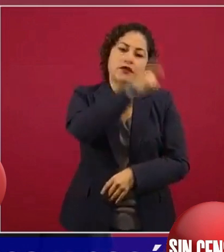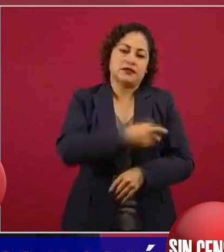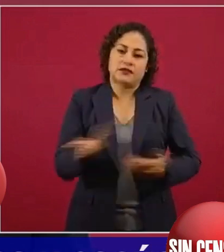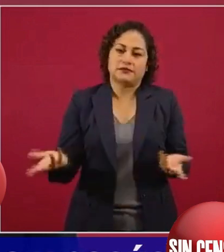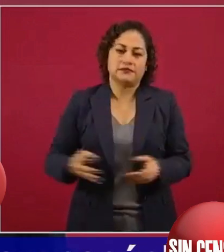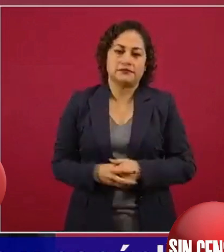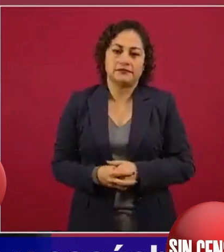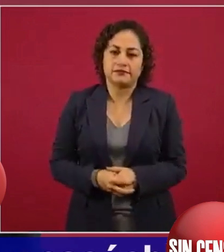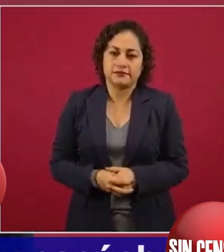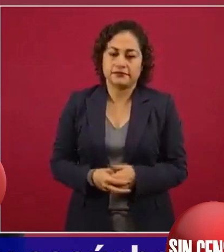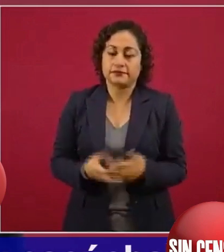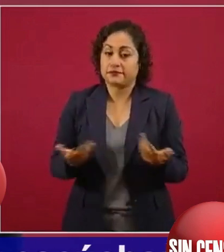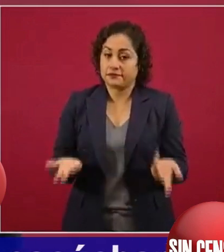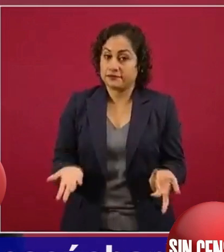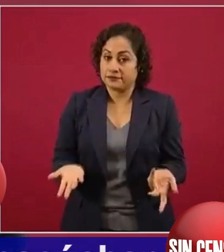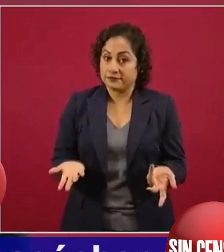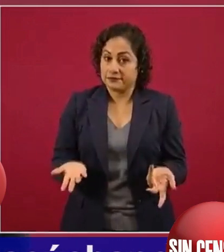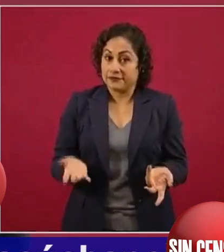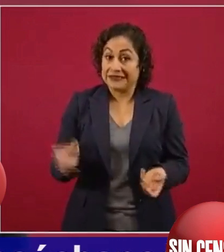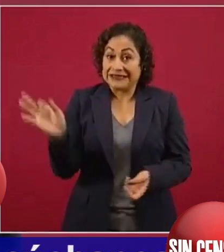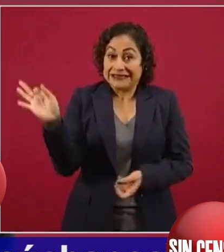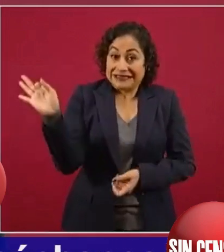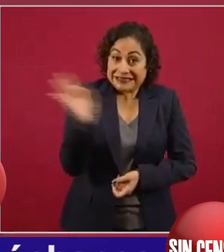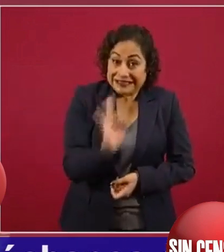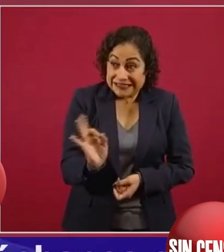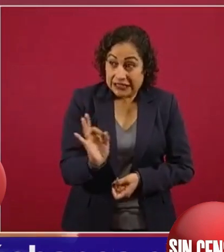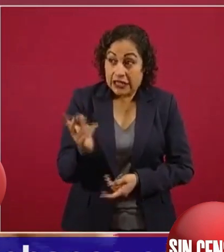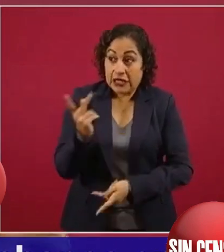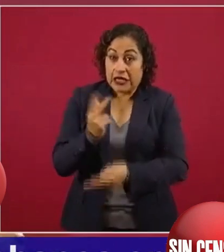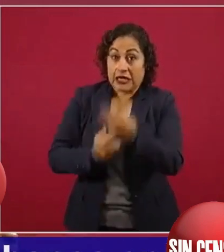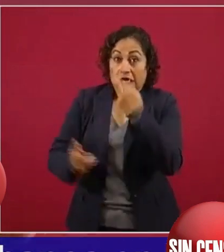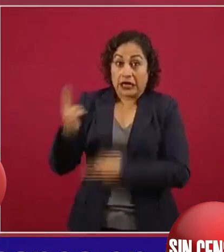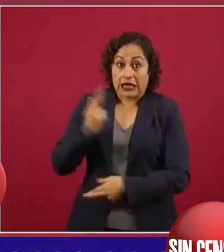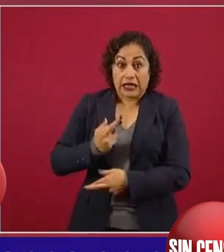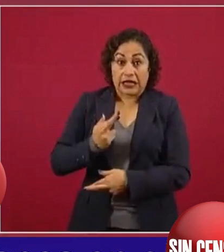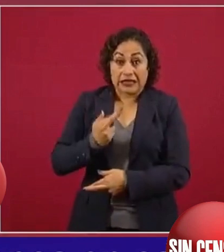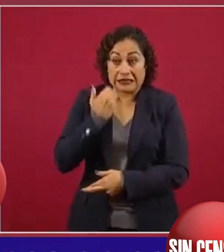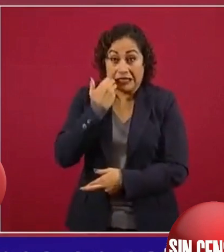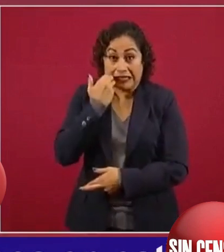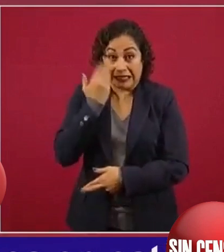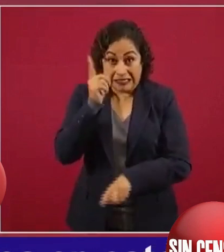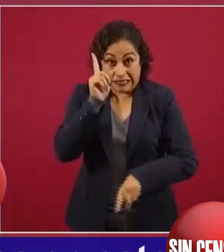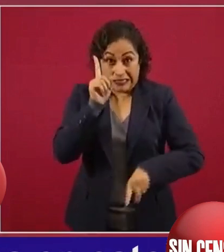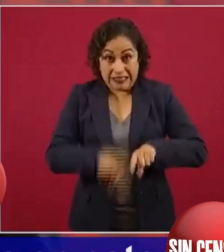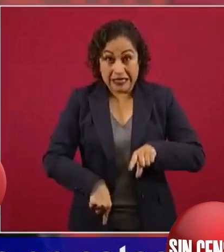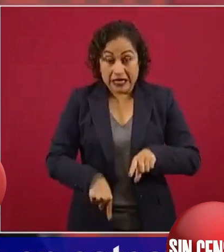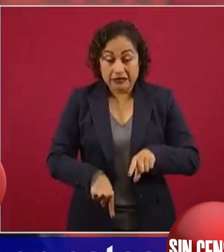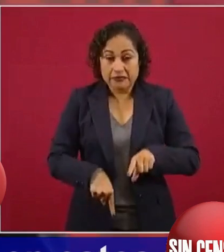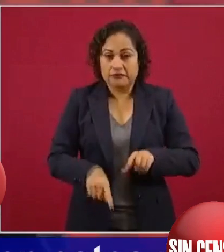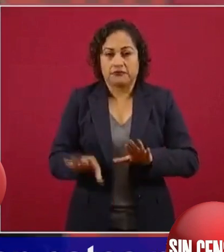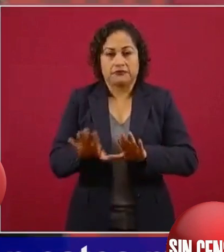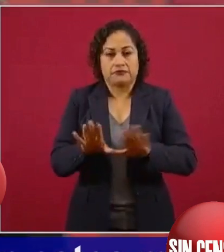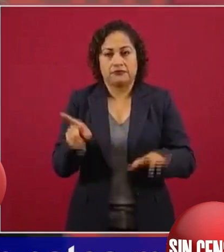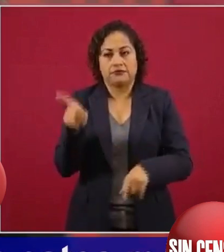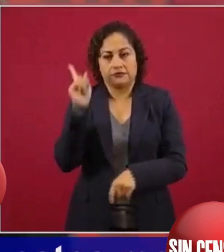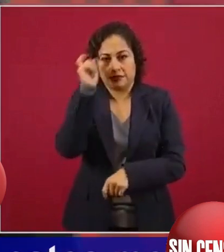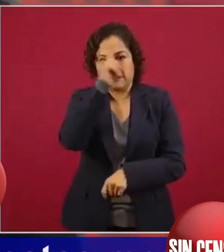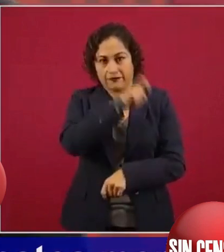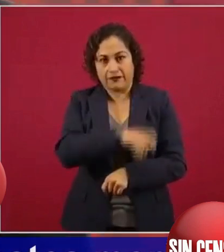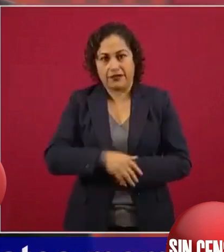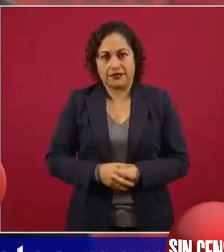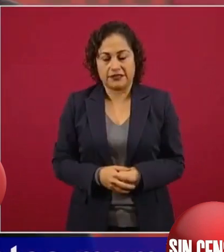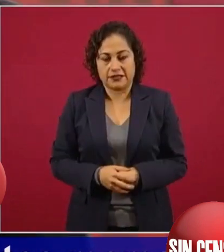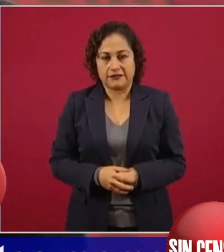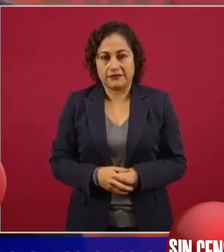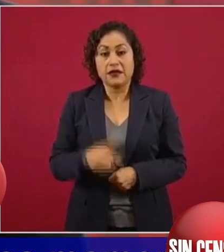Entonces, les va a costar. ¿Y por qué hago esta mención sobre la pensión? Porque ellos no quieren